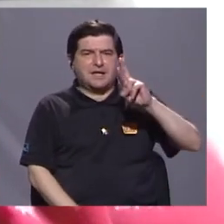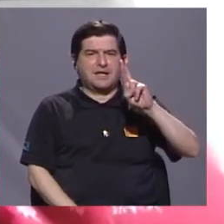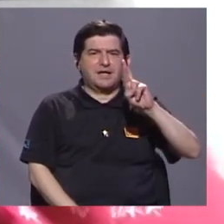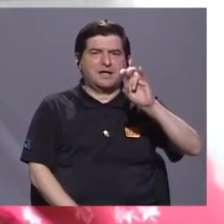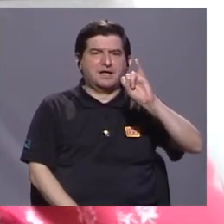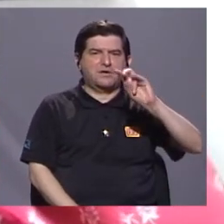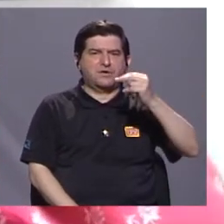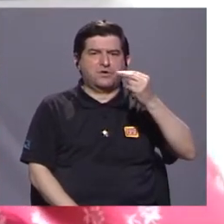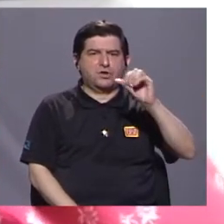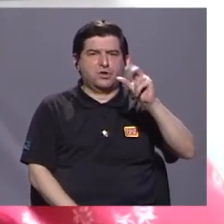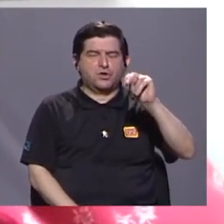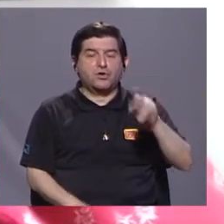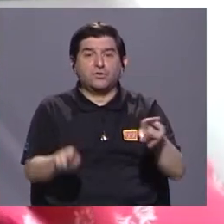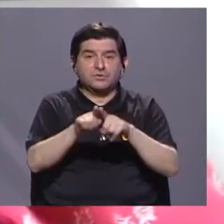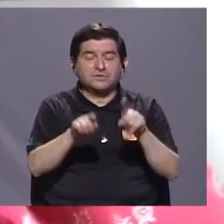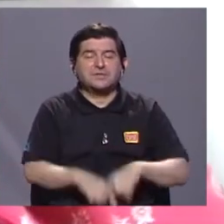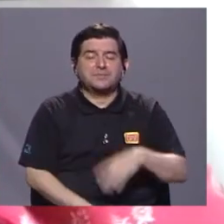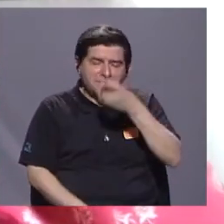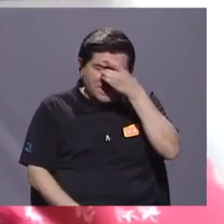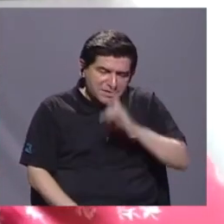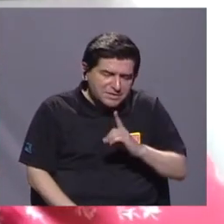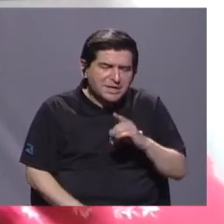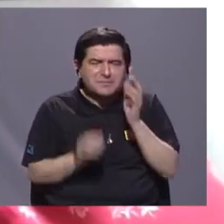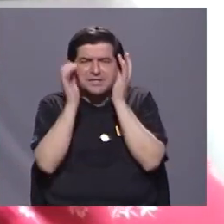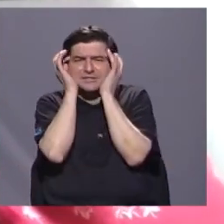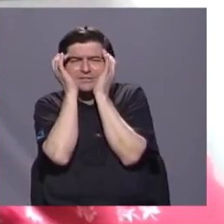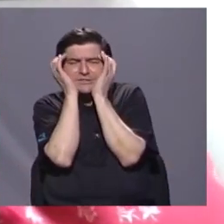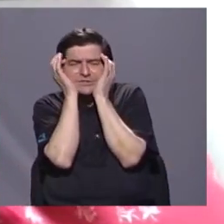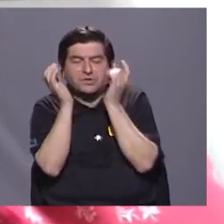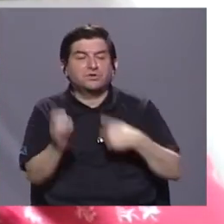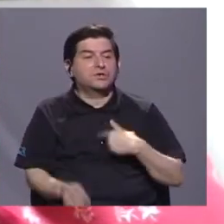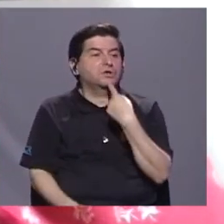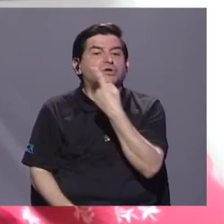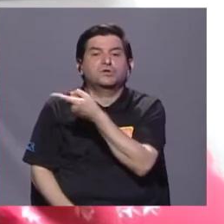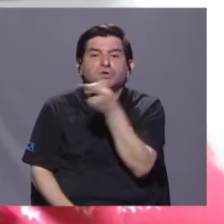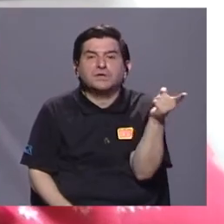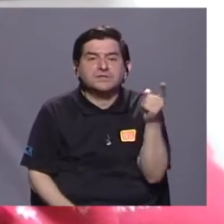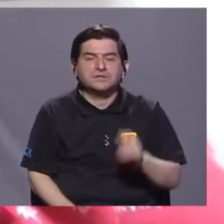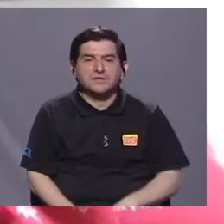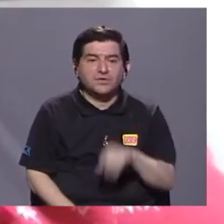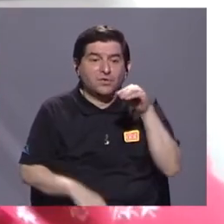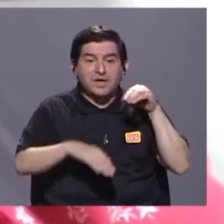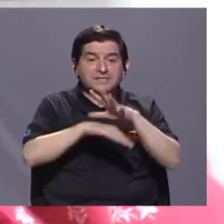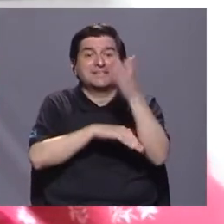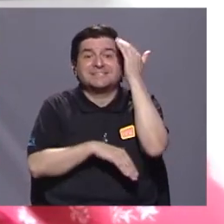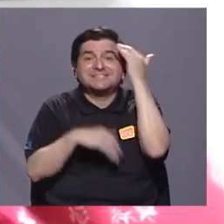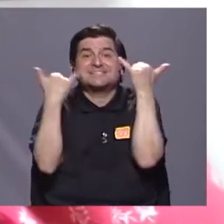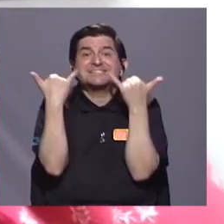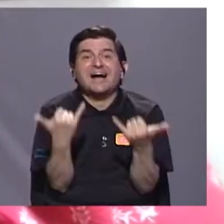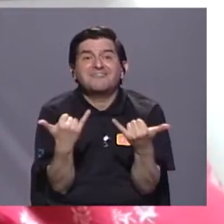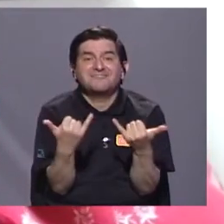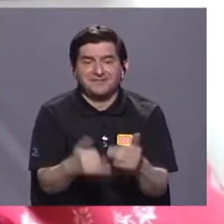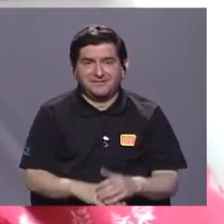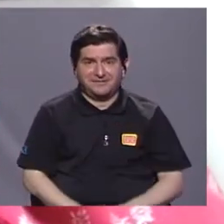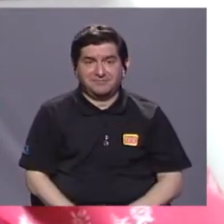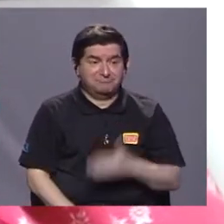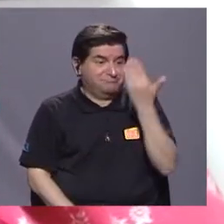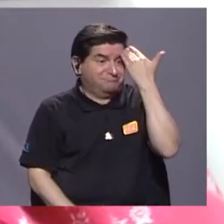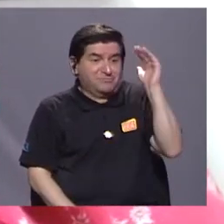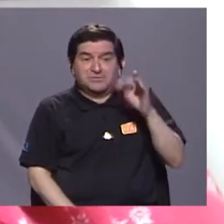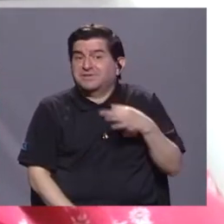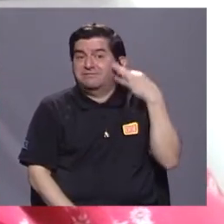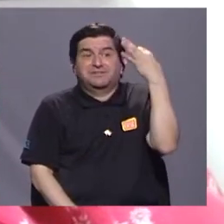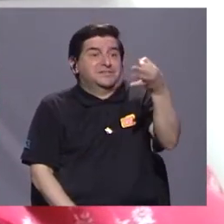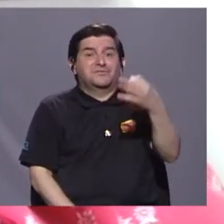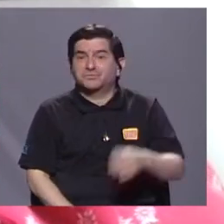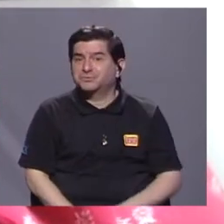cognitivos depresión ansiedad y lo que yo les digo y esas son las secuelas que sabemos hasta ahora no sabemos si a futuro